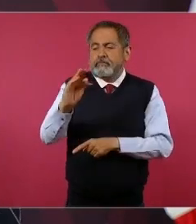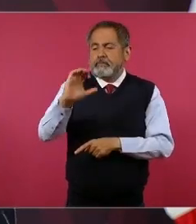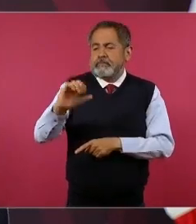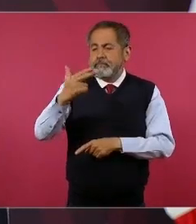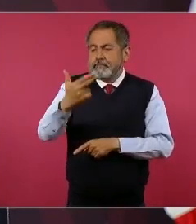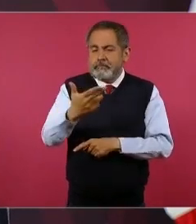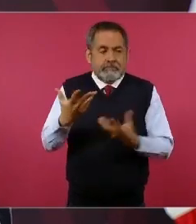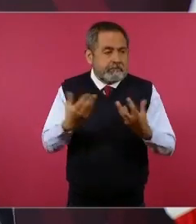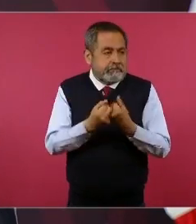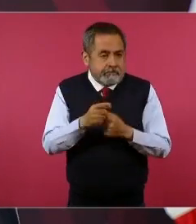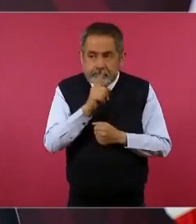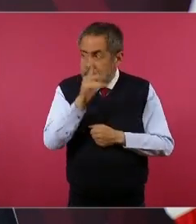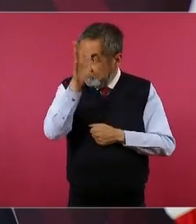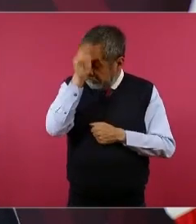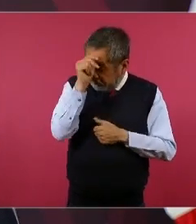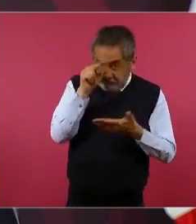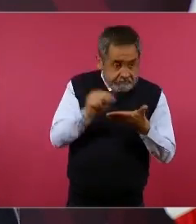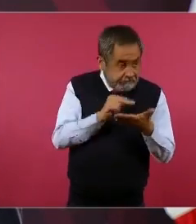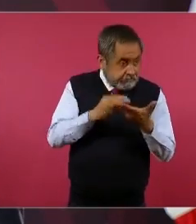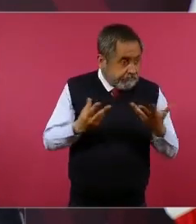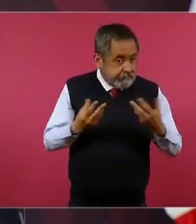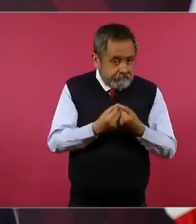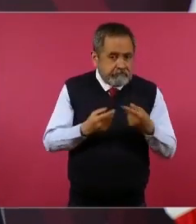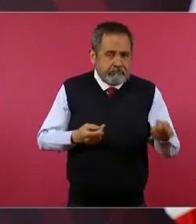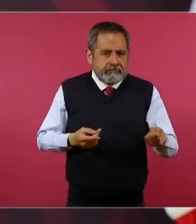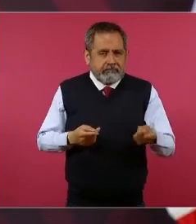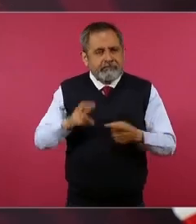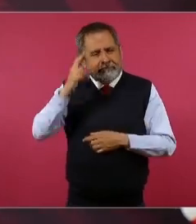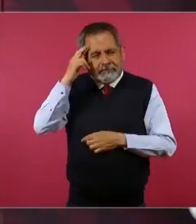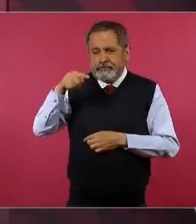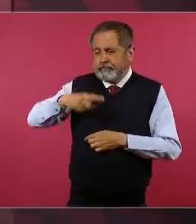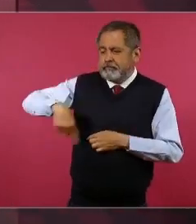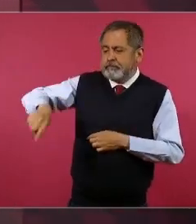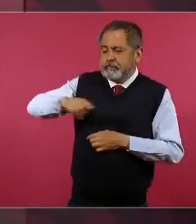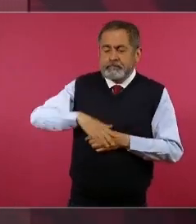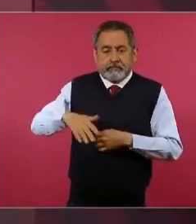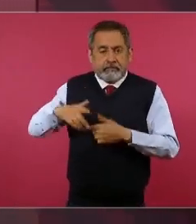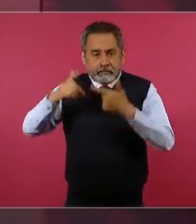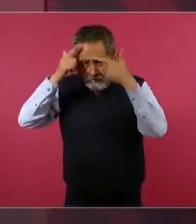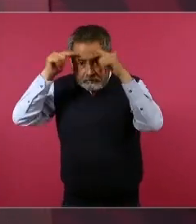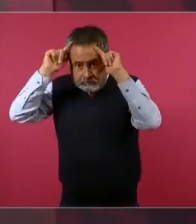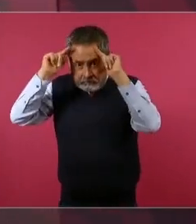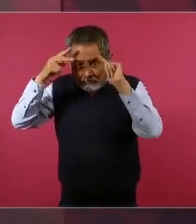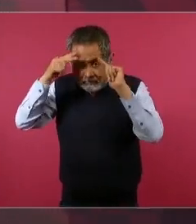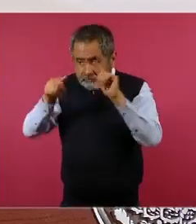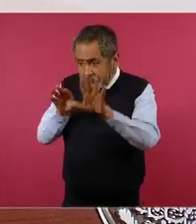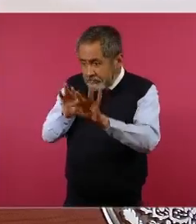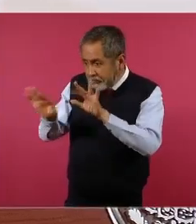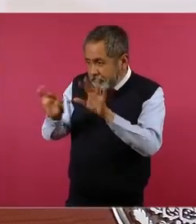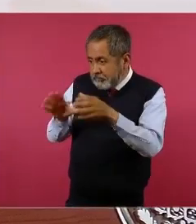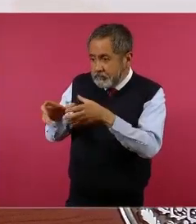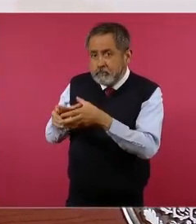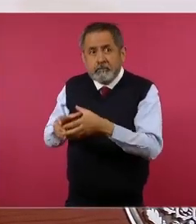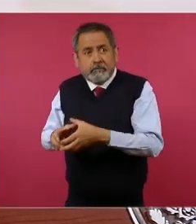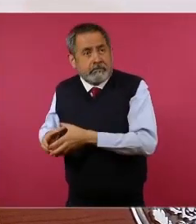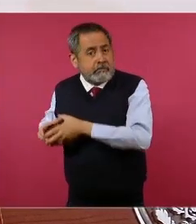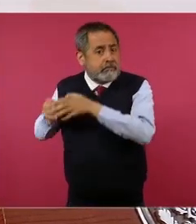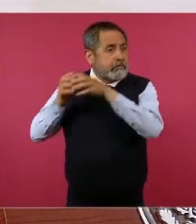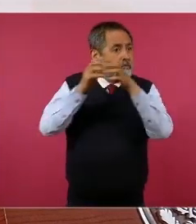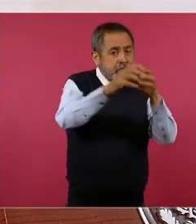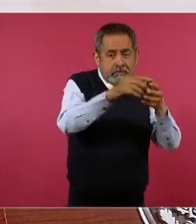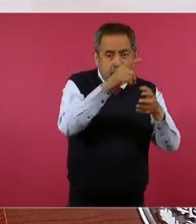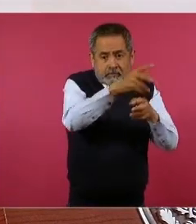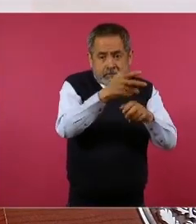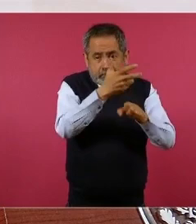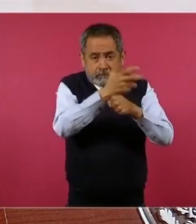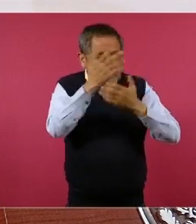de que se fueron los marinos de México, una parte, a